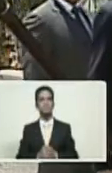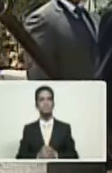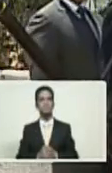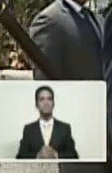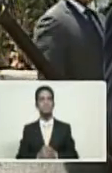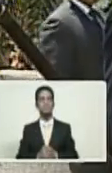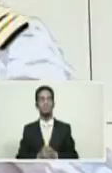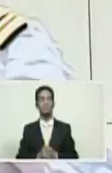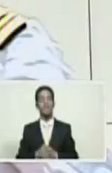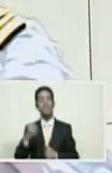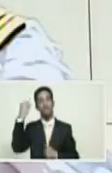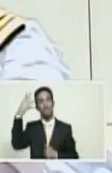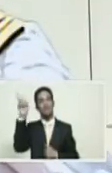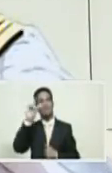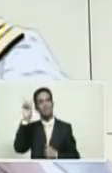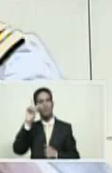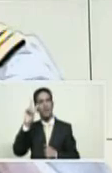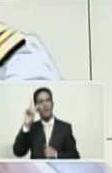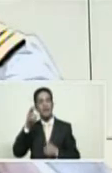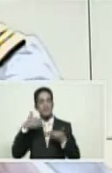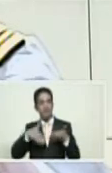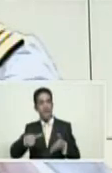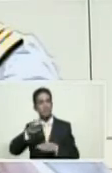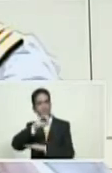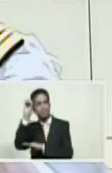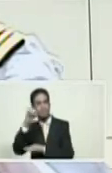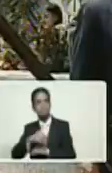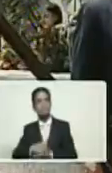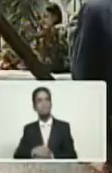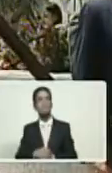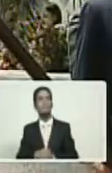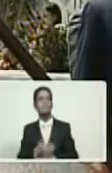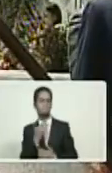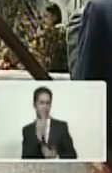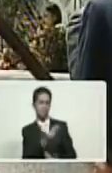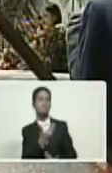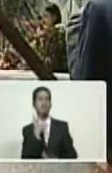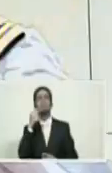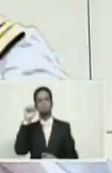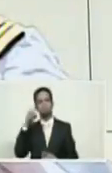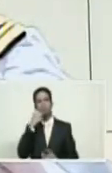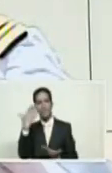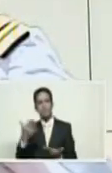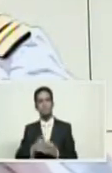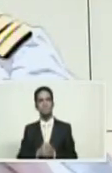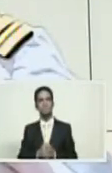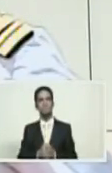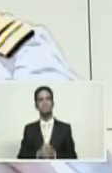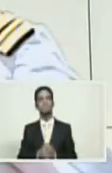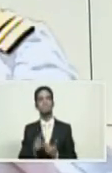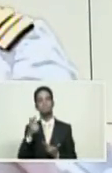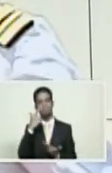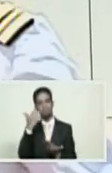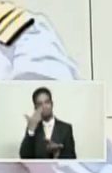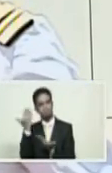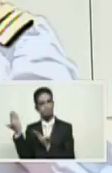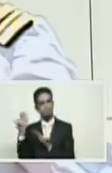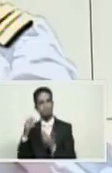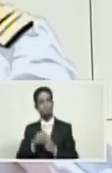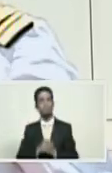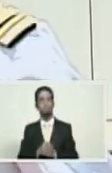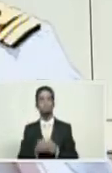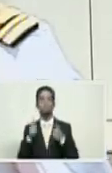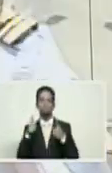en el Esequibo. Buenos días, mi comandante en jefe. Permiso para hablar con usted. Buenos días, adelante. Lo invito a pasar revista a la agrupación de paradas, mi comandante en jefe. Muy